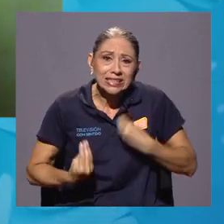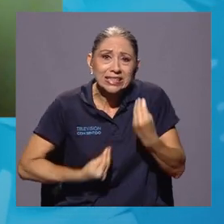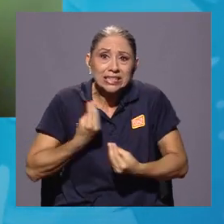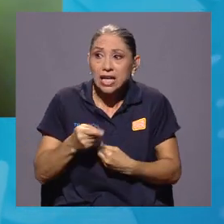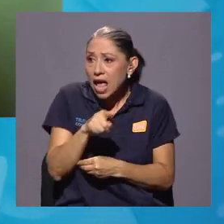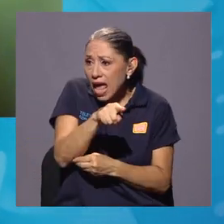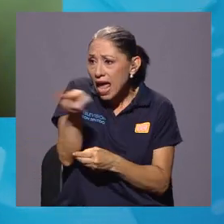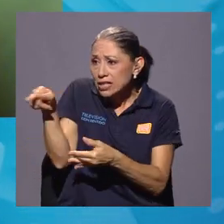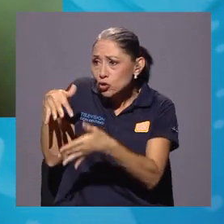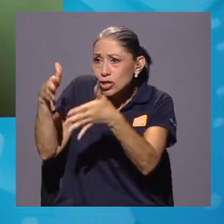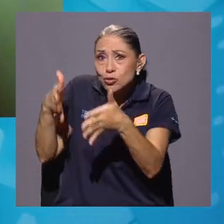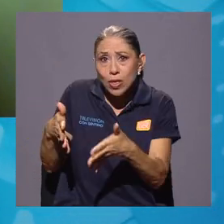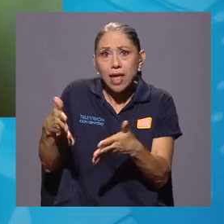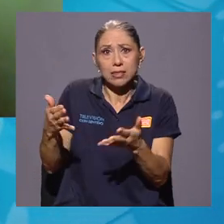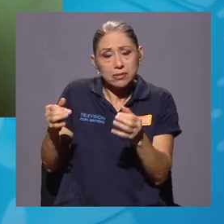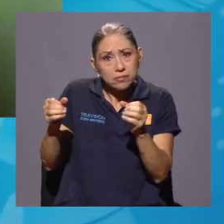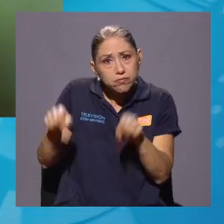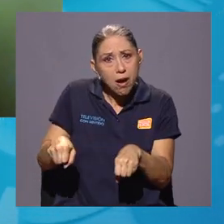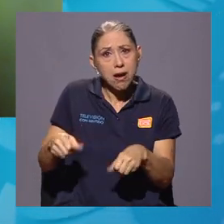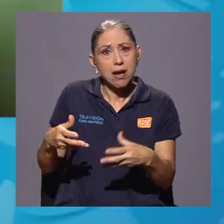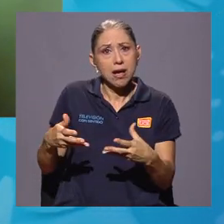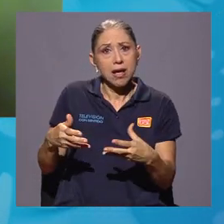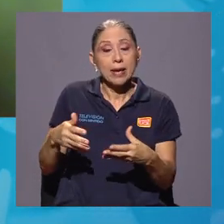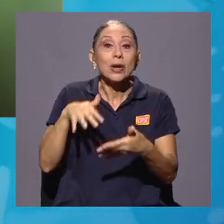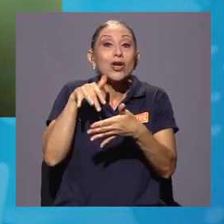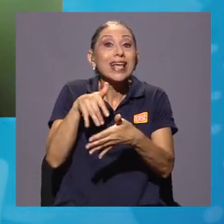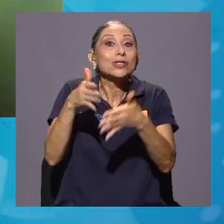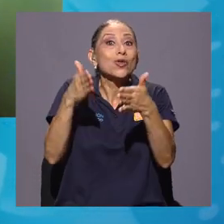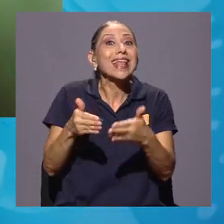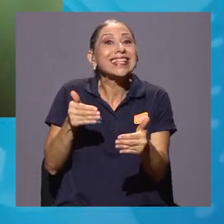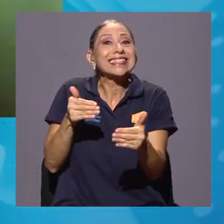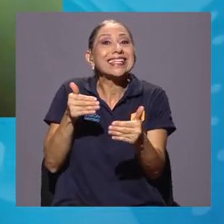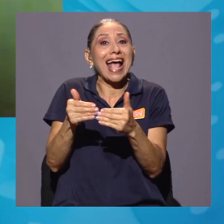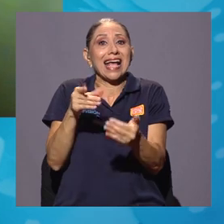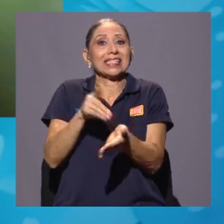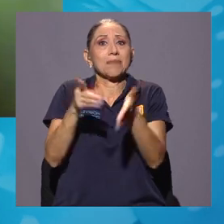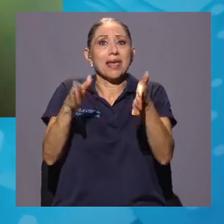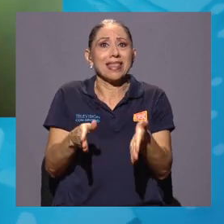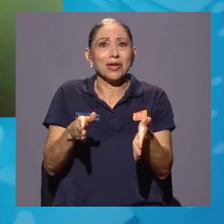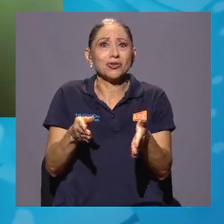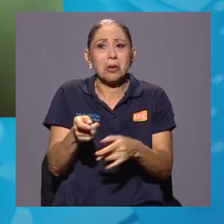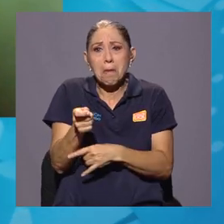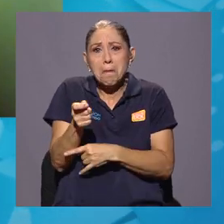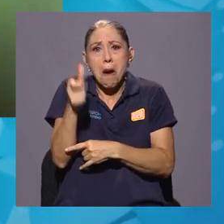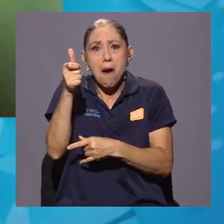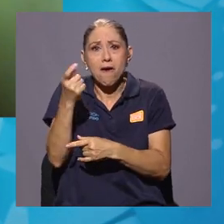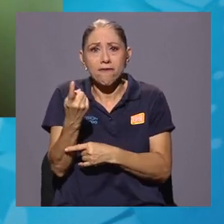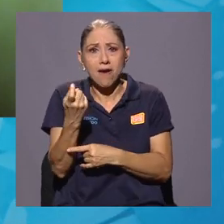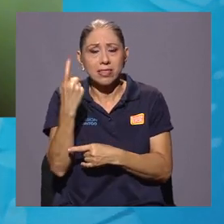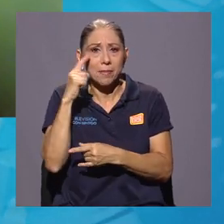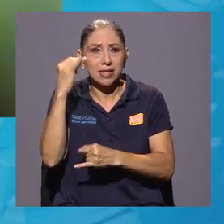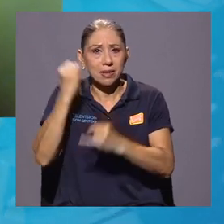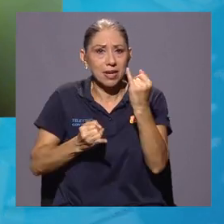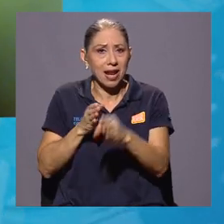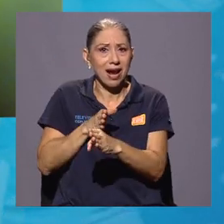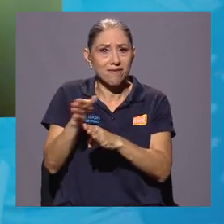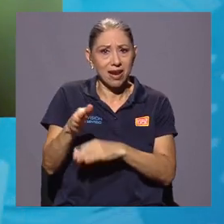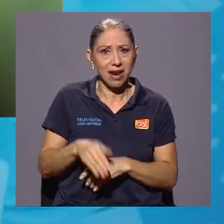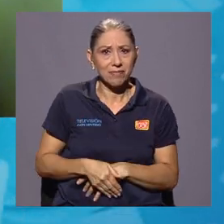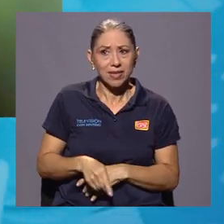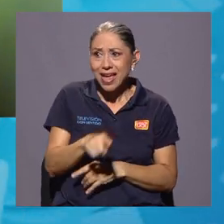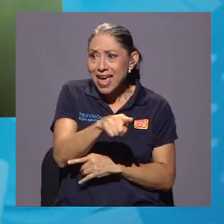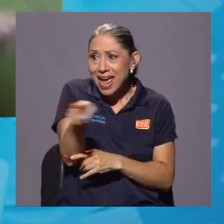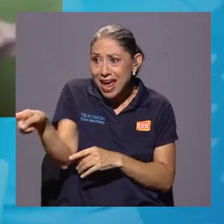que esos estudiantes vienen, bueno, estudiantes y casi médicos, o sea, están a nada de terminar la carrera,